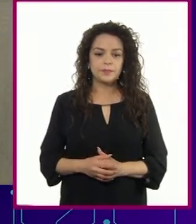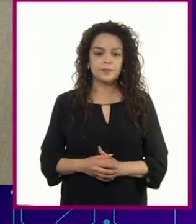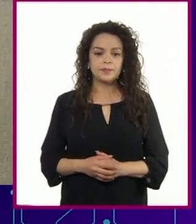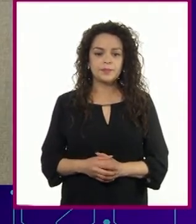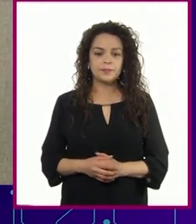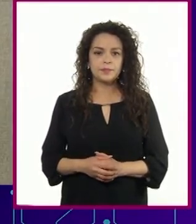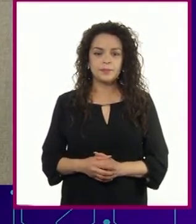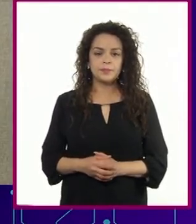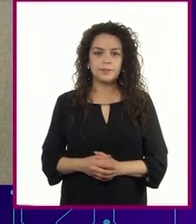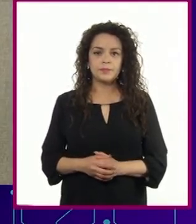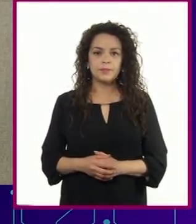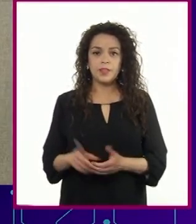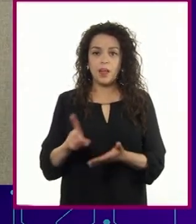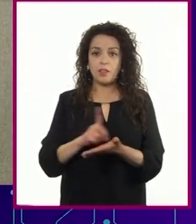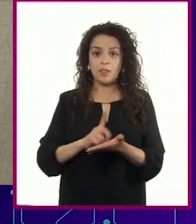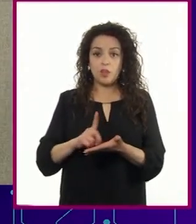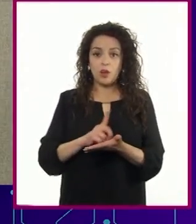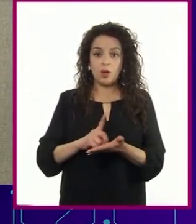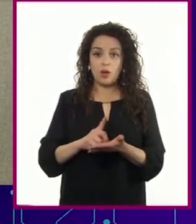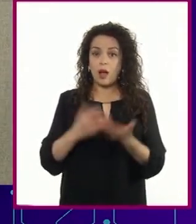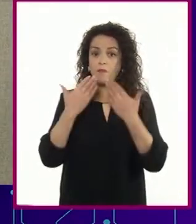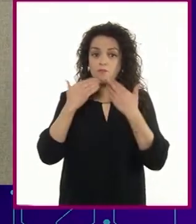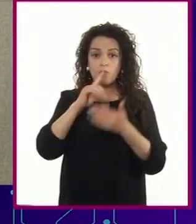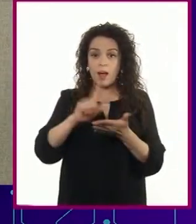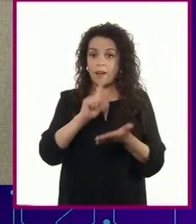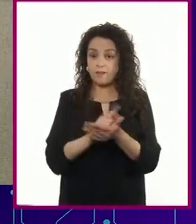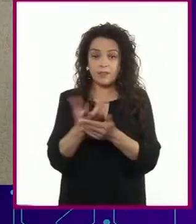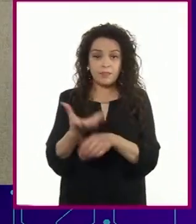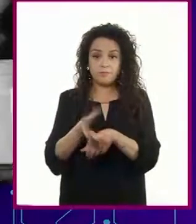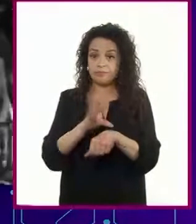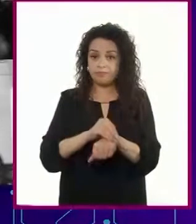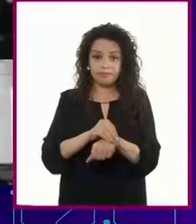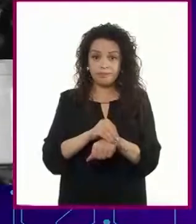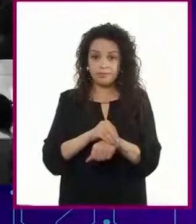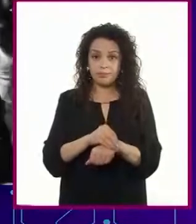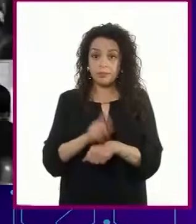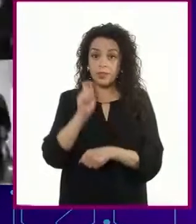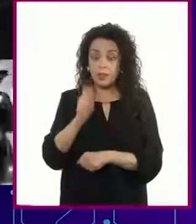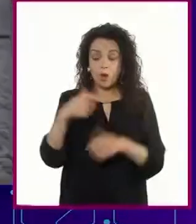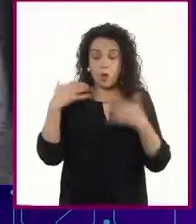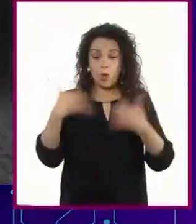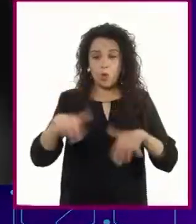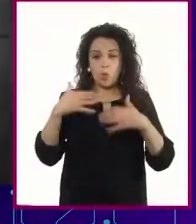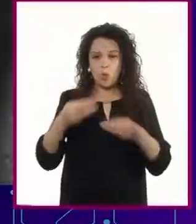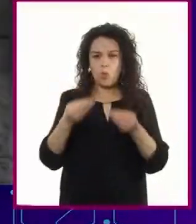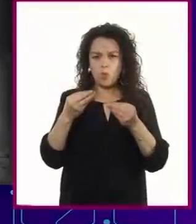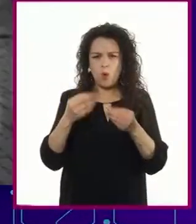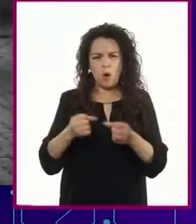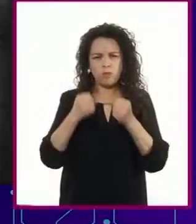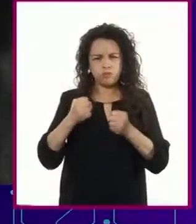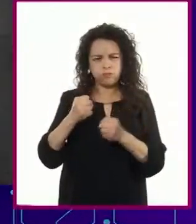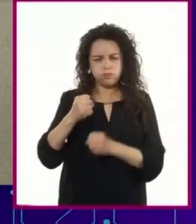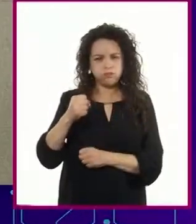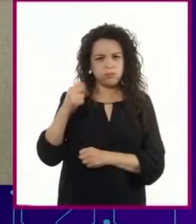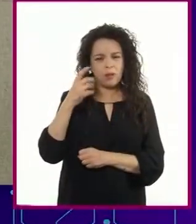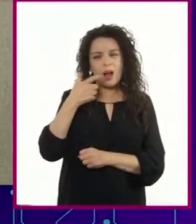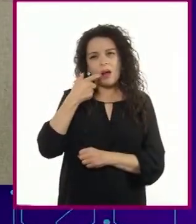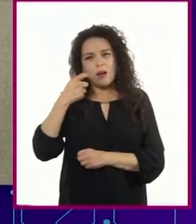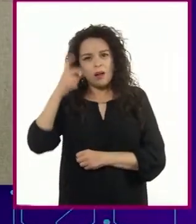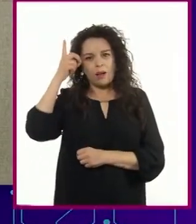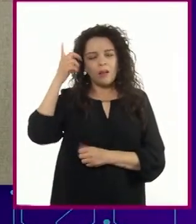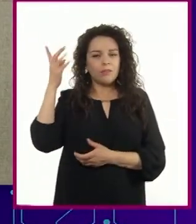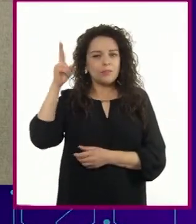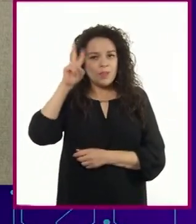La heroína es una droga ilegal altamente adictiva. La usan millones de adictos por todo el mundo que